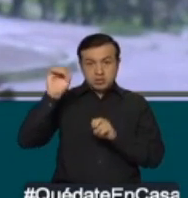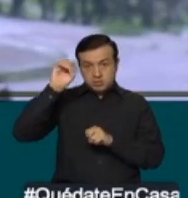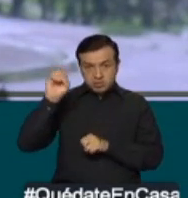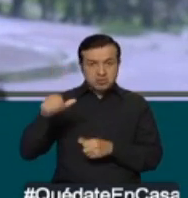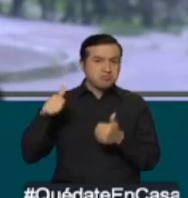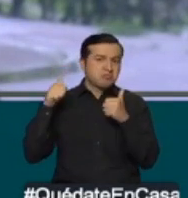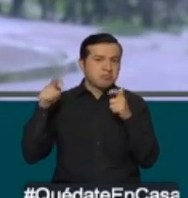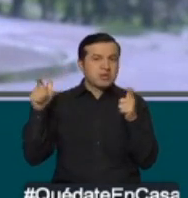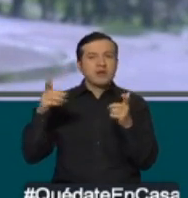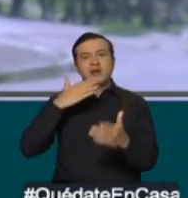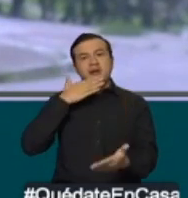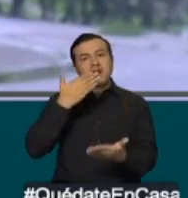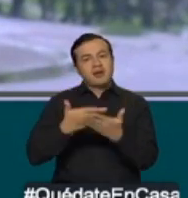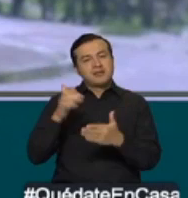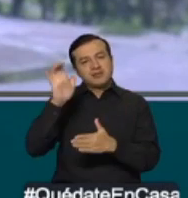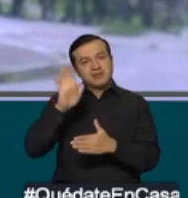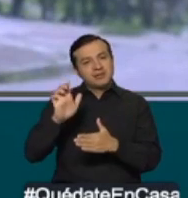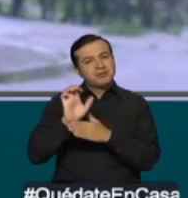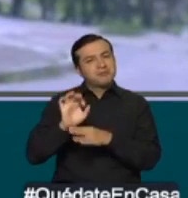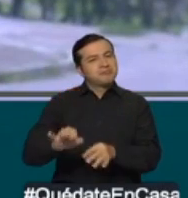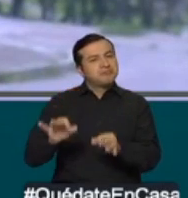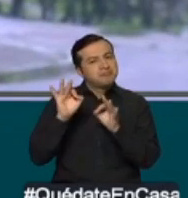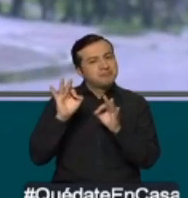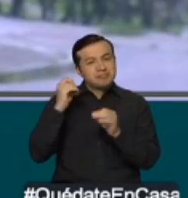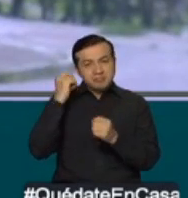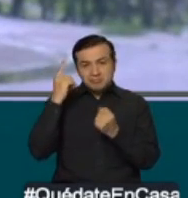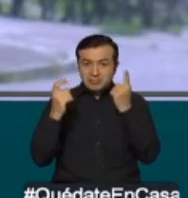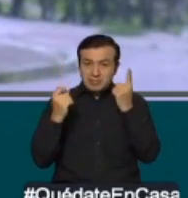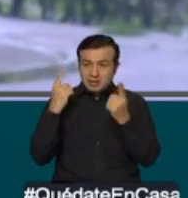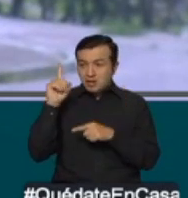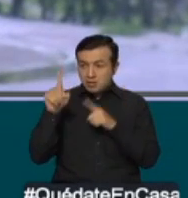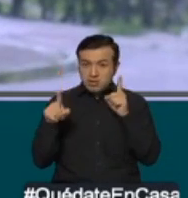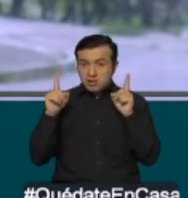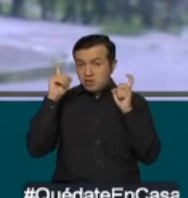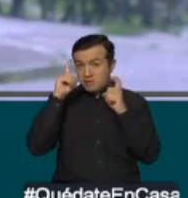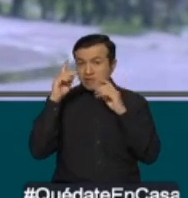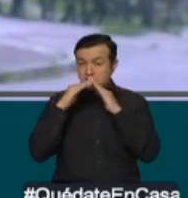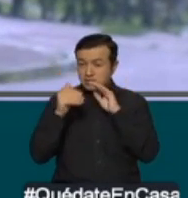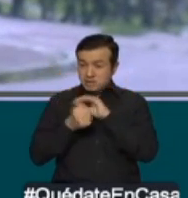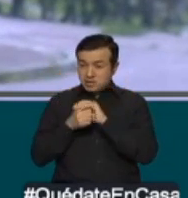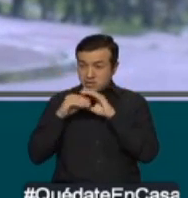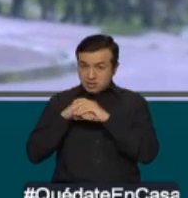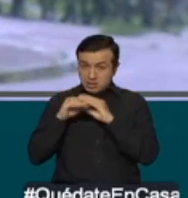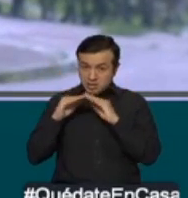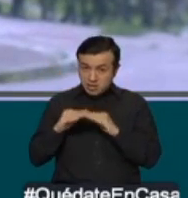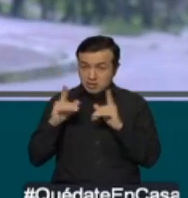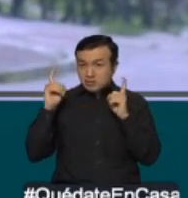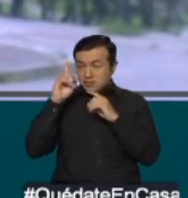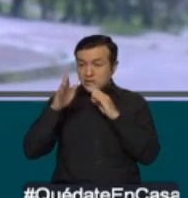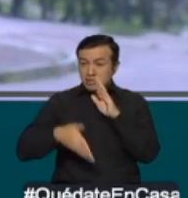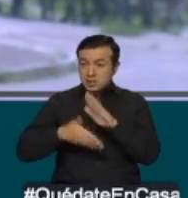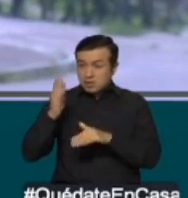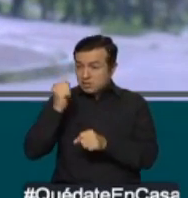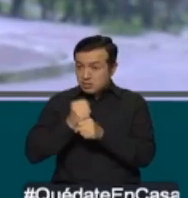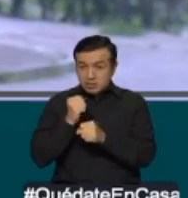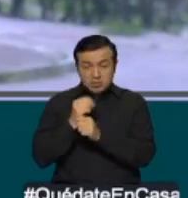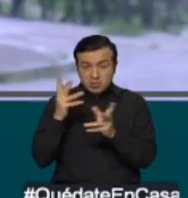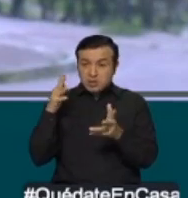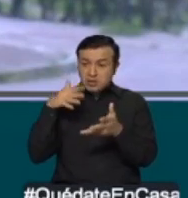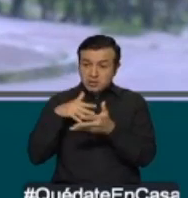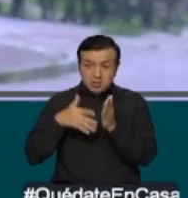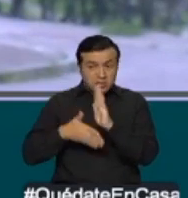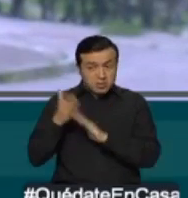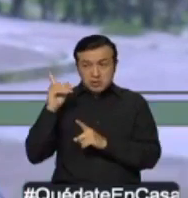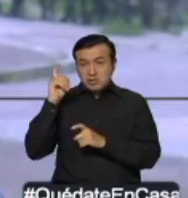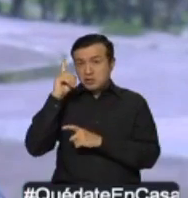agradezco y felicito a los ecuatorianos que han logrado comprender es difícil quedarse en casa es difícil no salir a trabajar es difícil no ir a estudiar